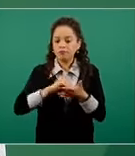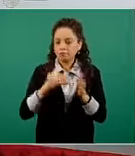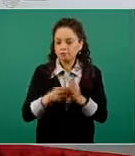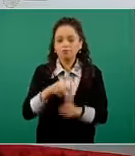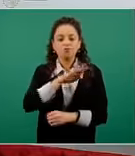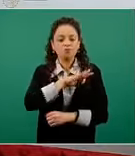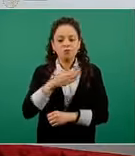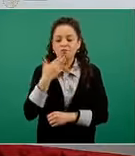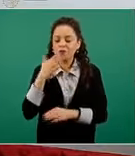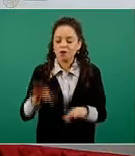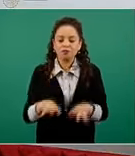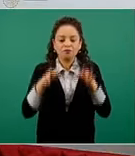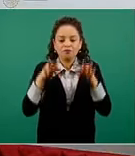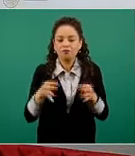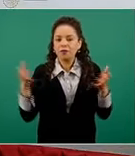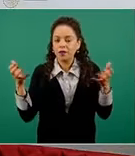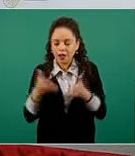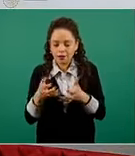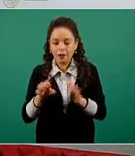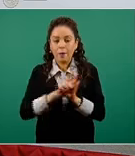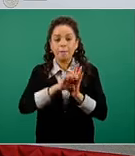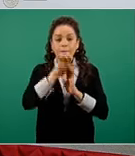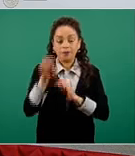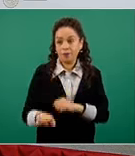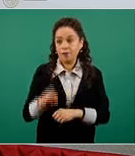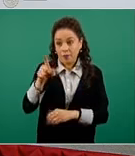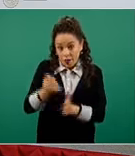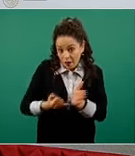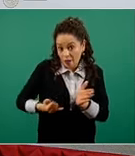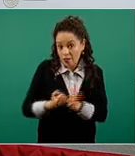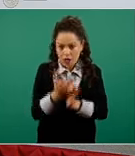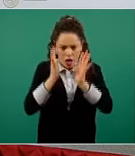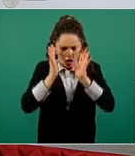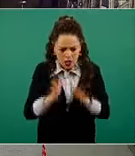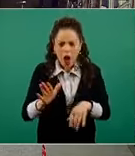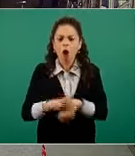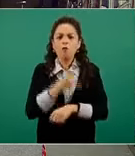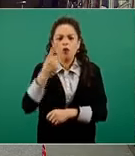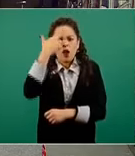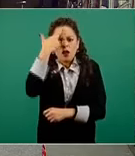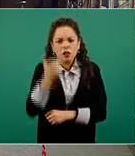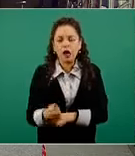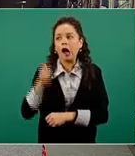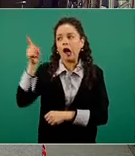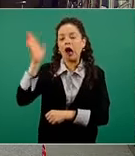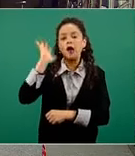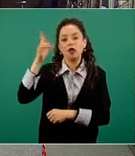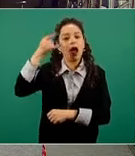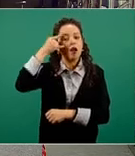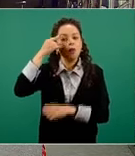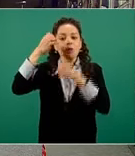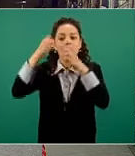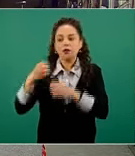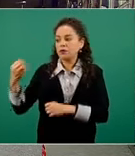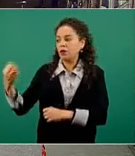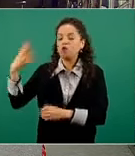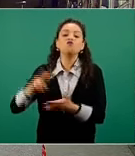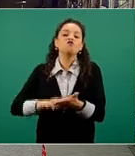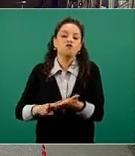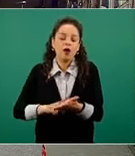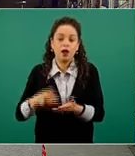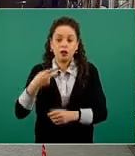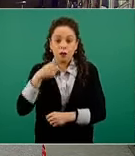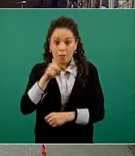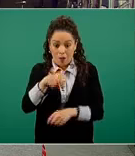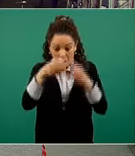implementada. Es decir, se toma la decisión porque Campeche está en verde, pero no hay ningún desperdicio en el sentido de que